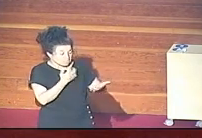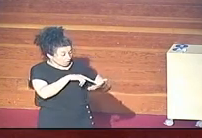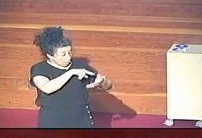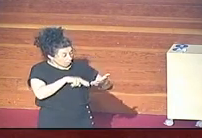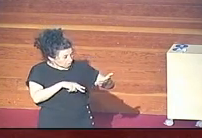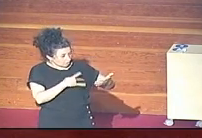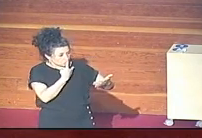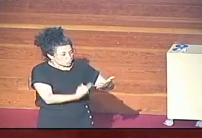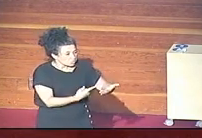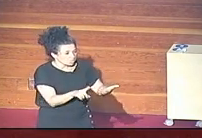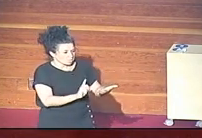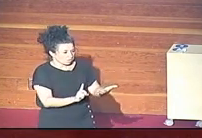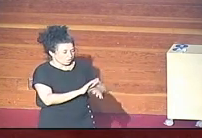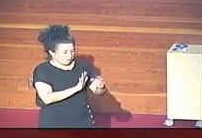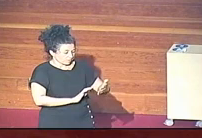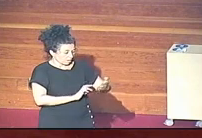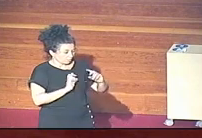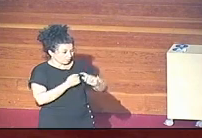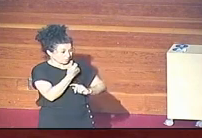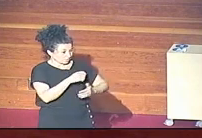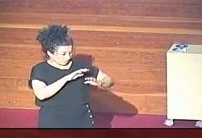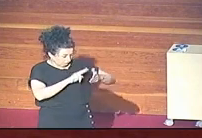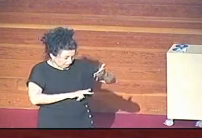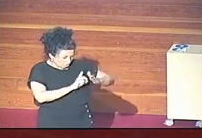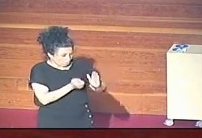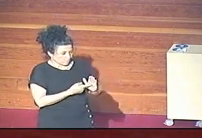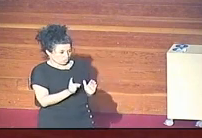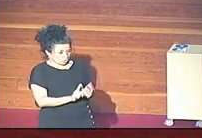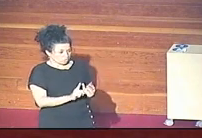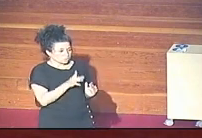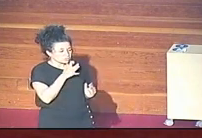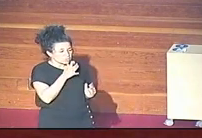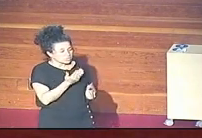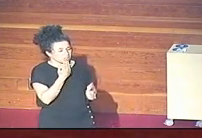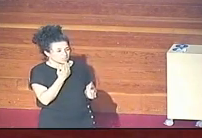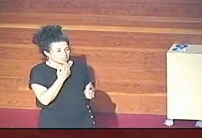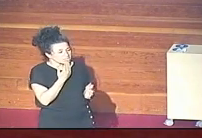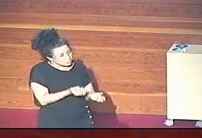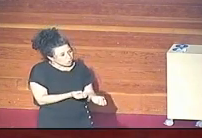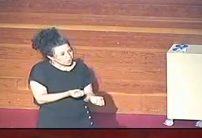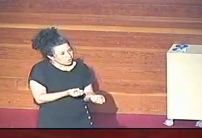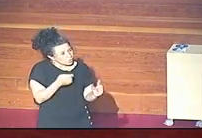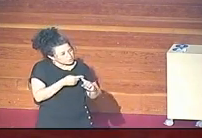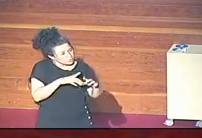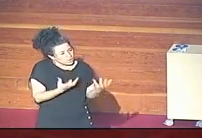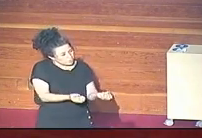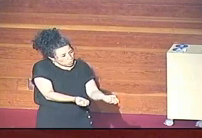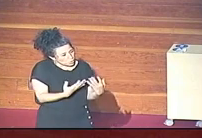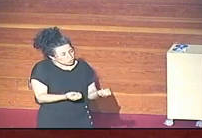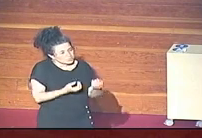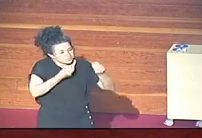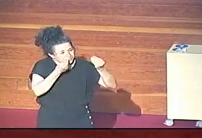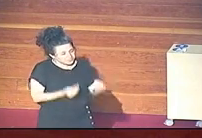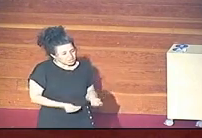no vamos a conseguir que llega el último y en eso consiste entretener en que nos lo cuenten bien que nos lo cuenten bien y